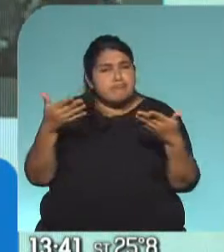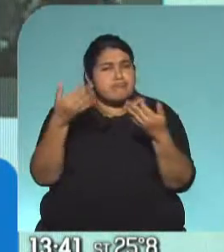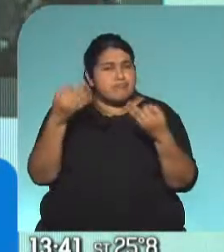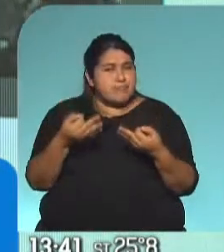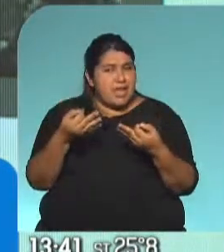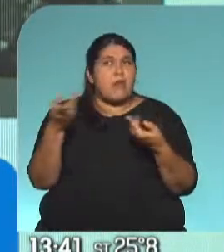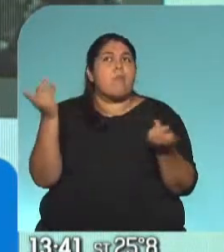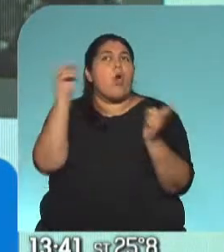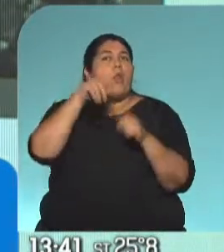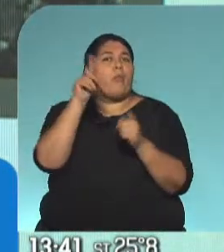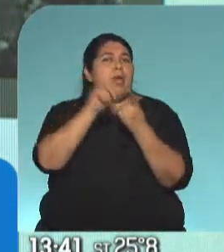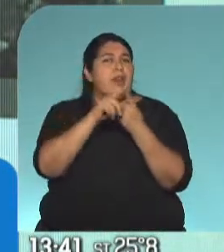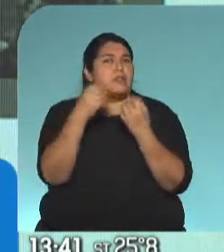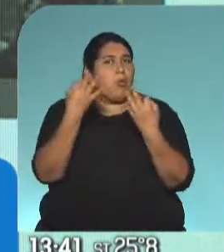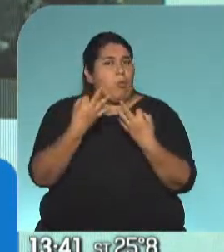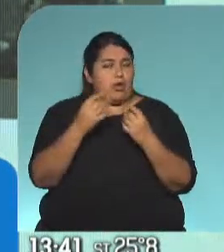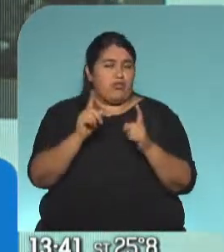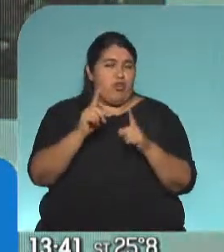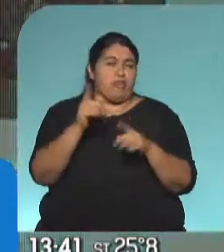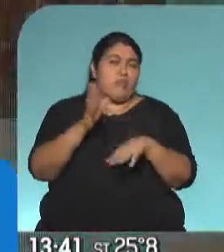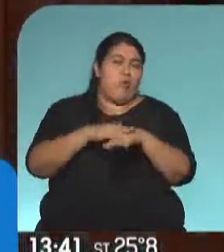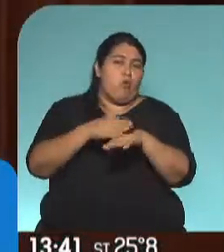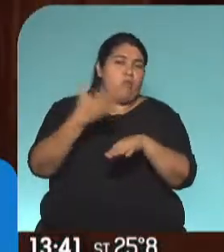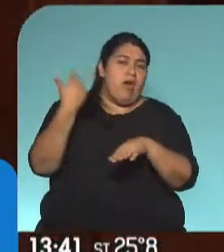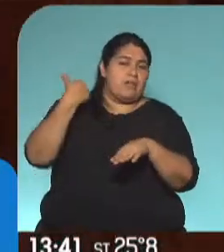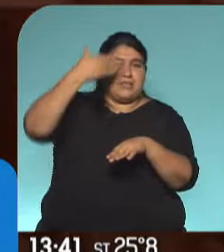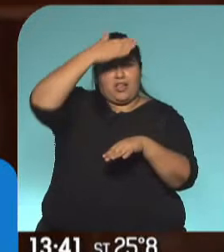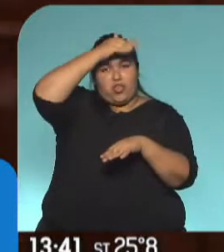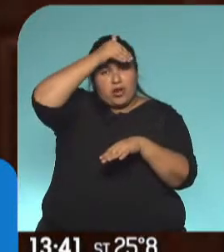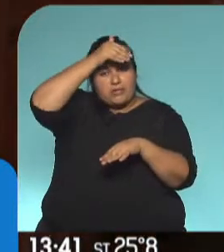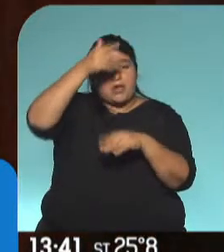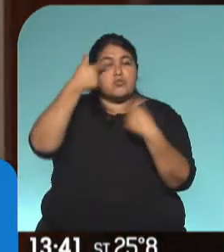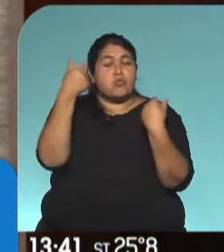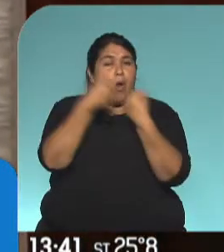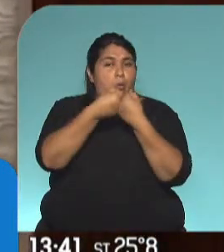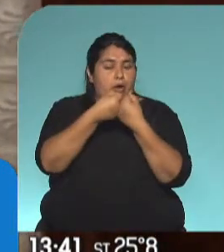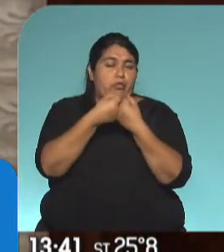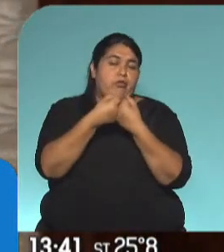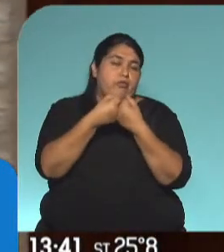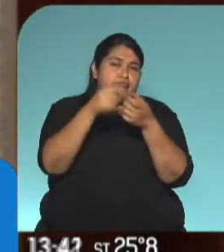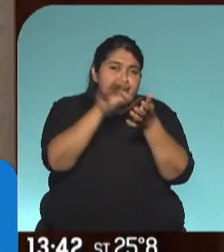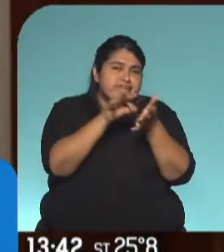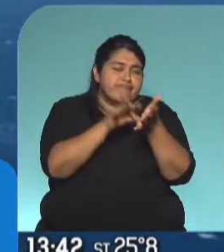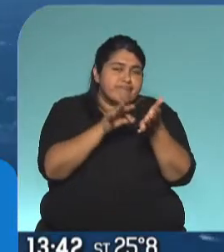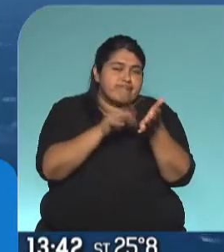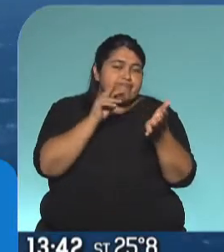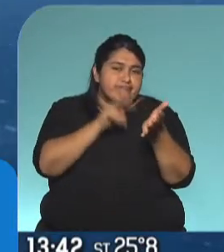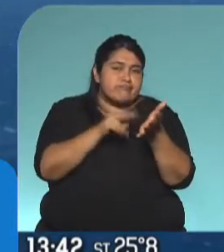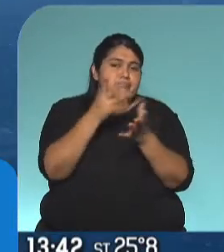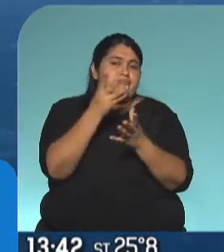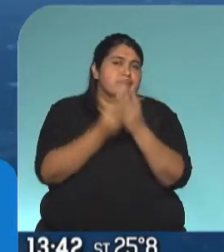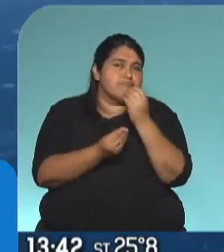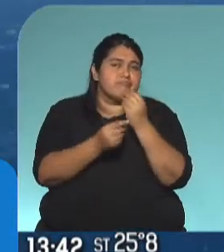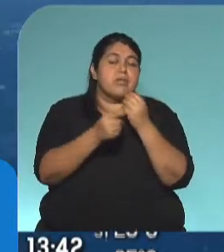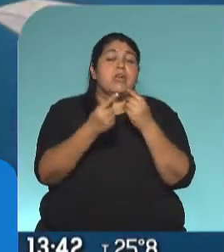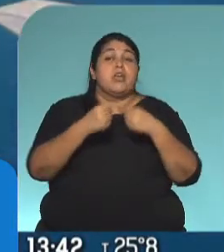volver, porque digo, viene justamente Donald Trump, donde los acuerdos han sido muy marcados y de hecho hemos visto también ese rol del yerno